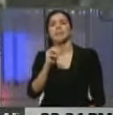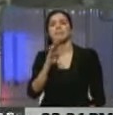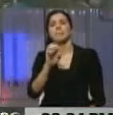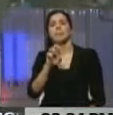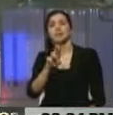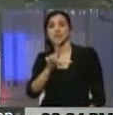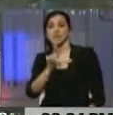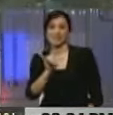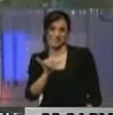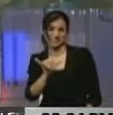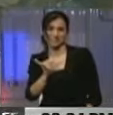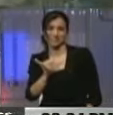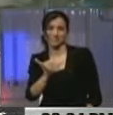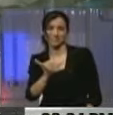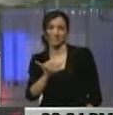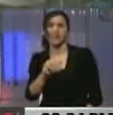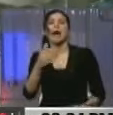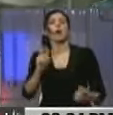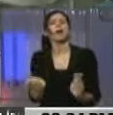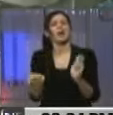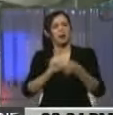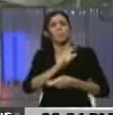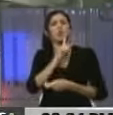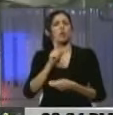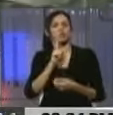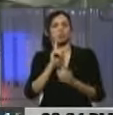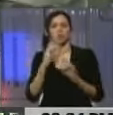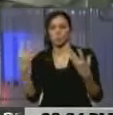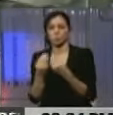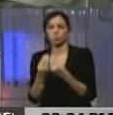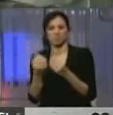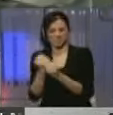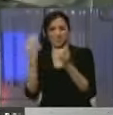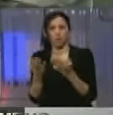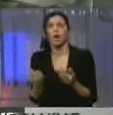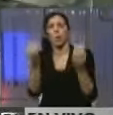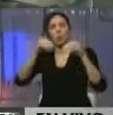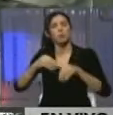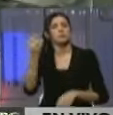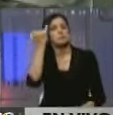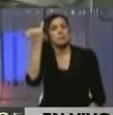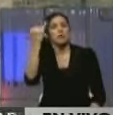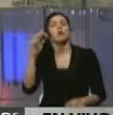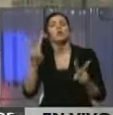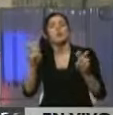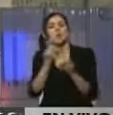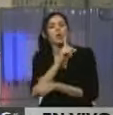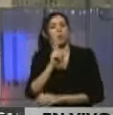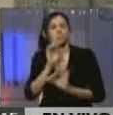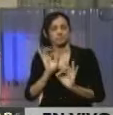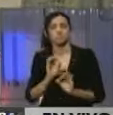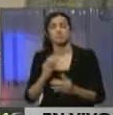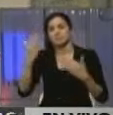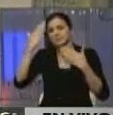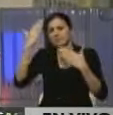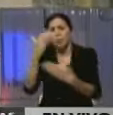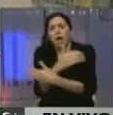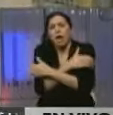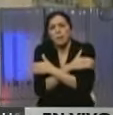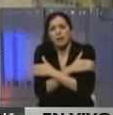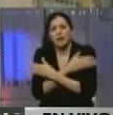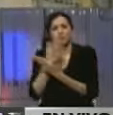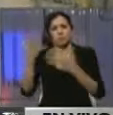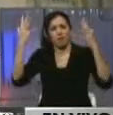junto a los trabajadores la bautizaremos con un nuevo nombre en su nueva situación histórica. Desde aquí les mando mi abrazo y